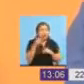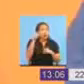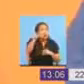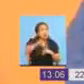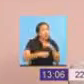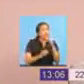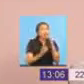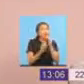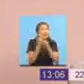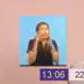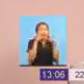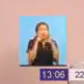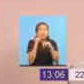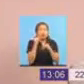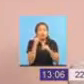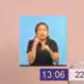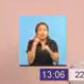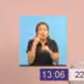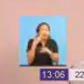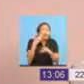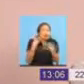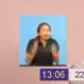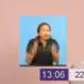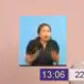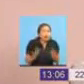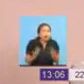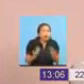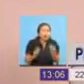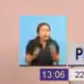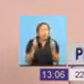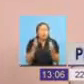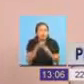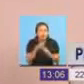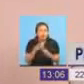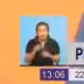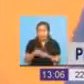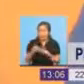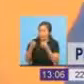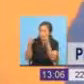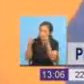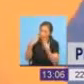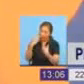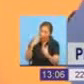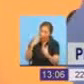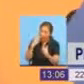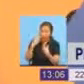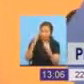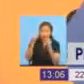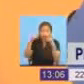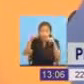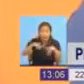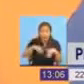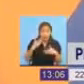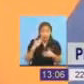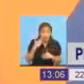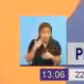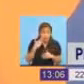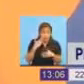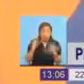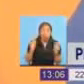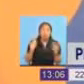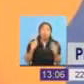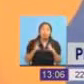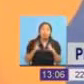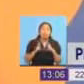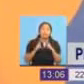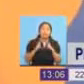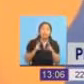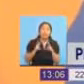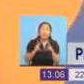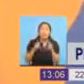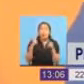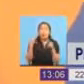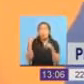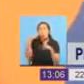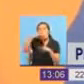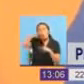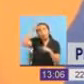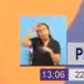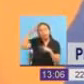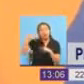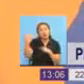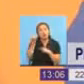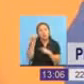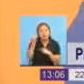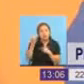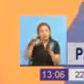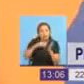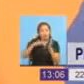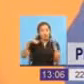esta noche o esta tarde muy buenas tarjetas buenas tardes esta tarde podemos decir que es un evento importante para